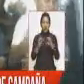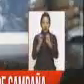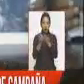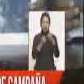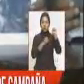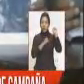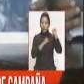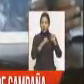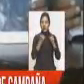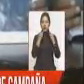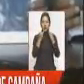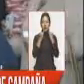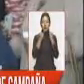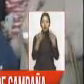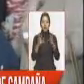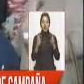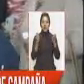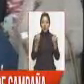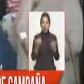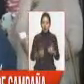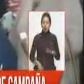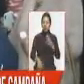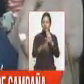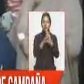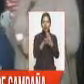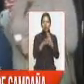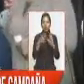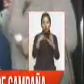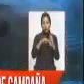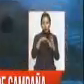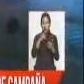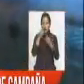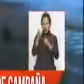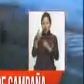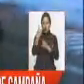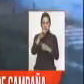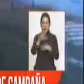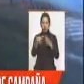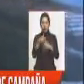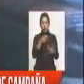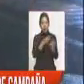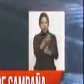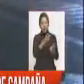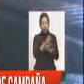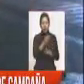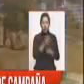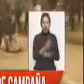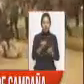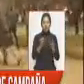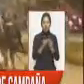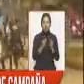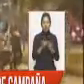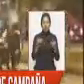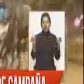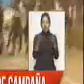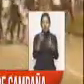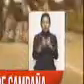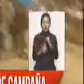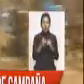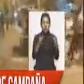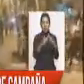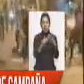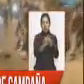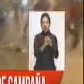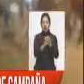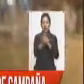El Movimiento al Socialismo informó de las acciones legales que realizarán respecto a los enfrentamientos y destrozos realizados en diferentes edificios públicos y